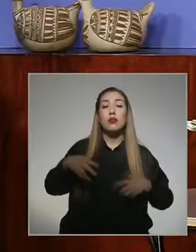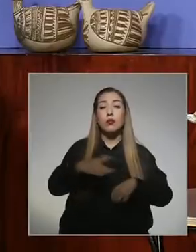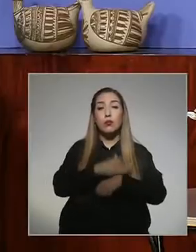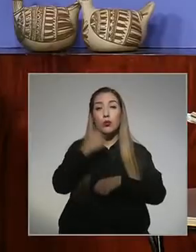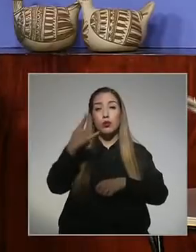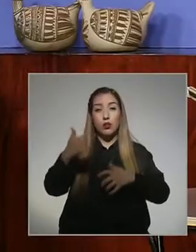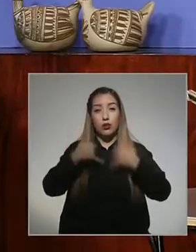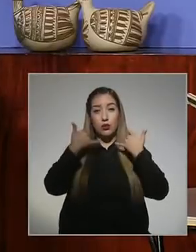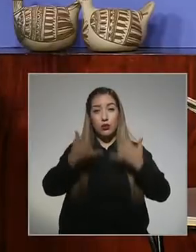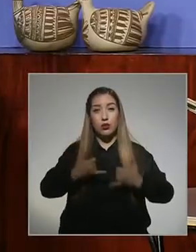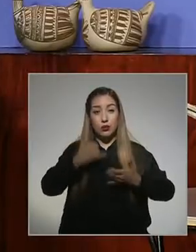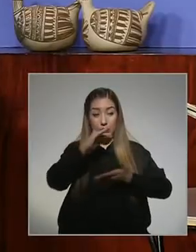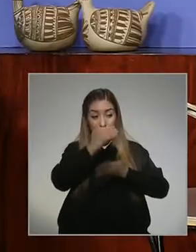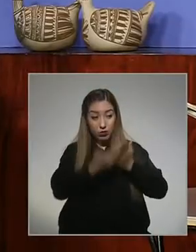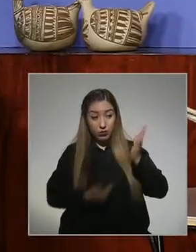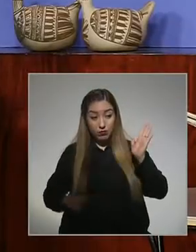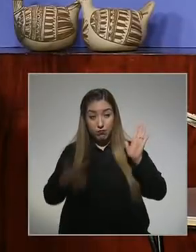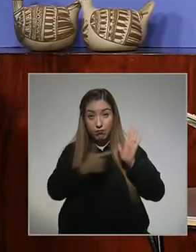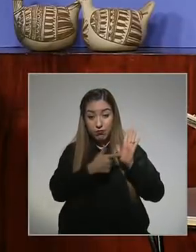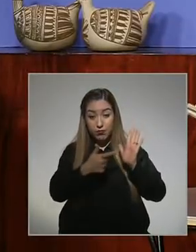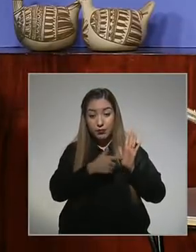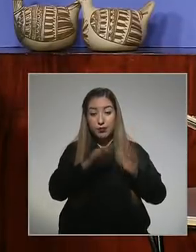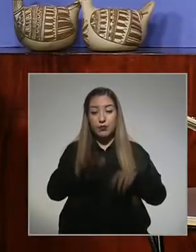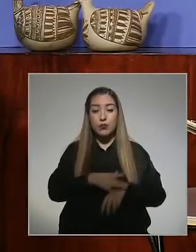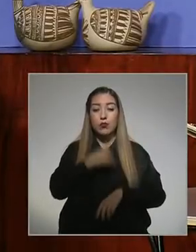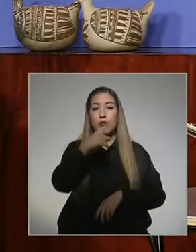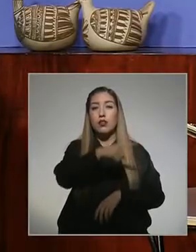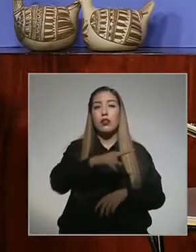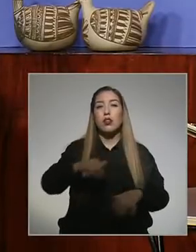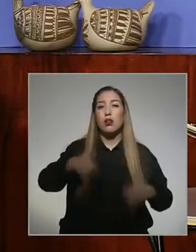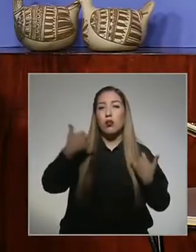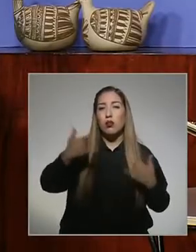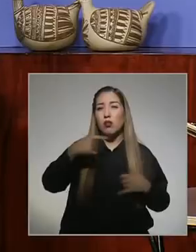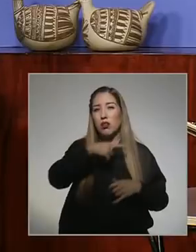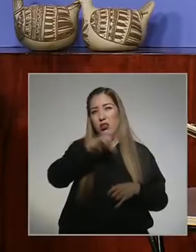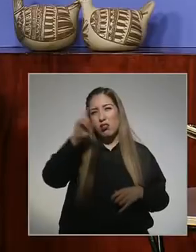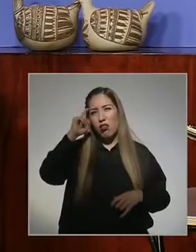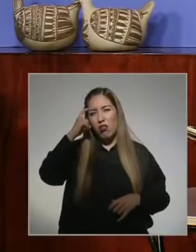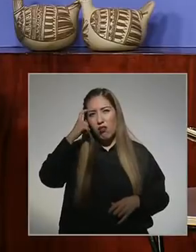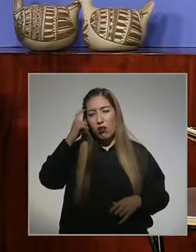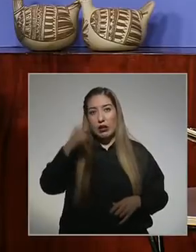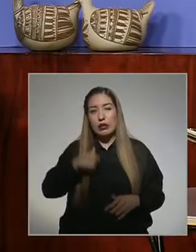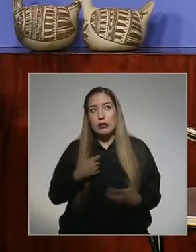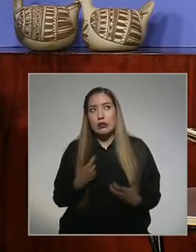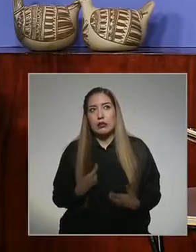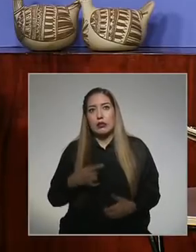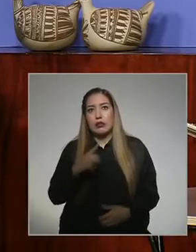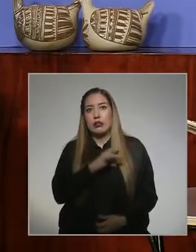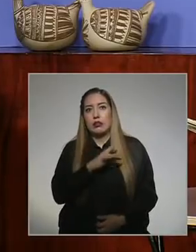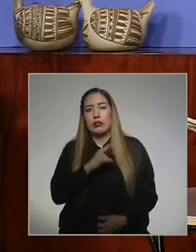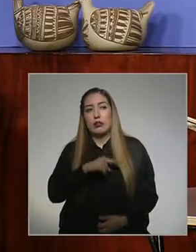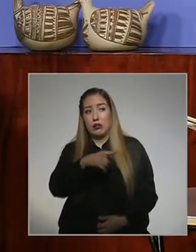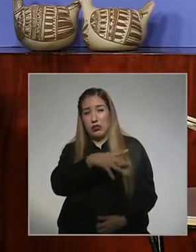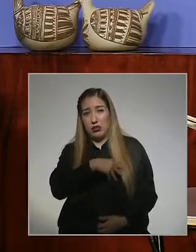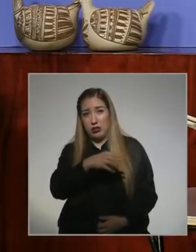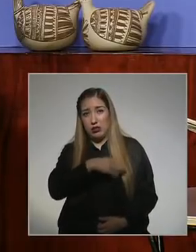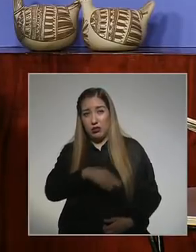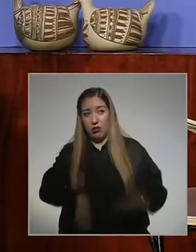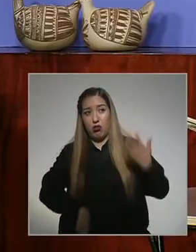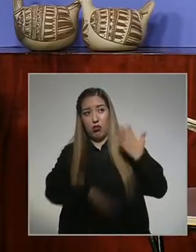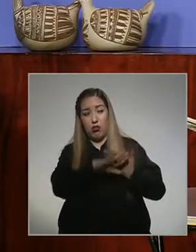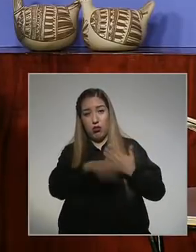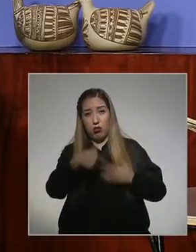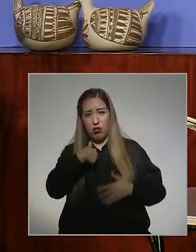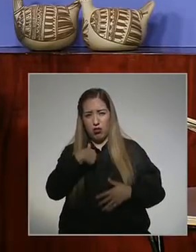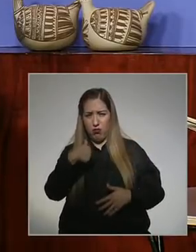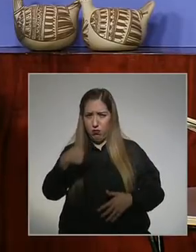veces me angustia como padre porque el adolescente me va a hacer, se va a enojar, no me va a hacer caso. Me da más miedo a mí que mi hijo adolescente enoje conmigo